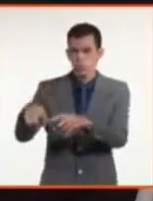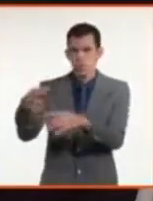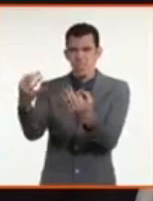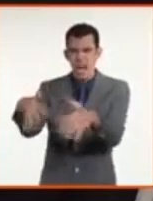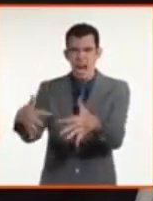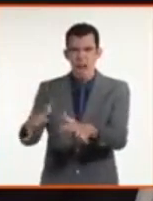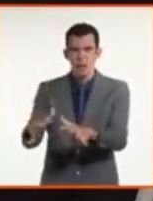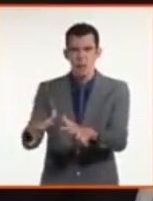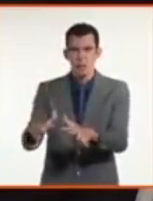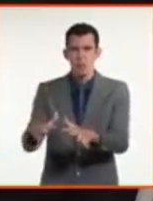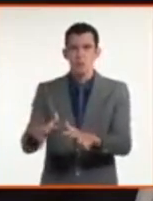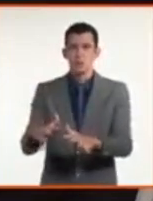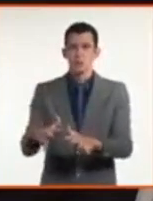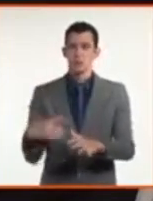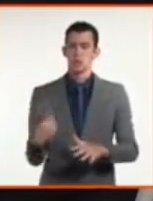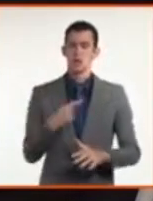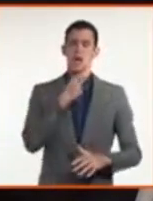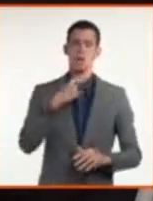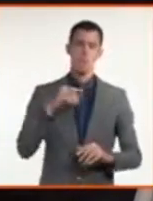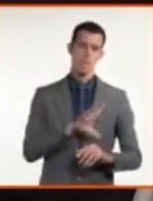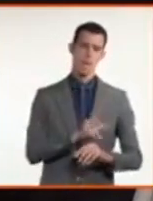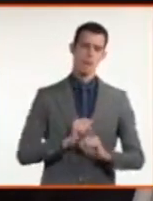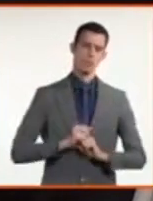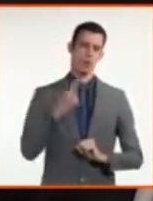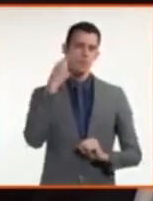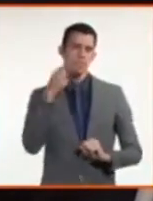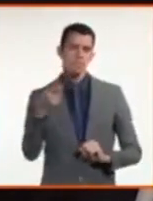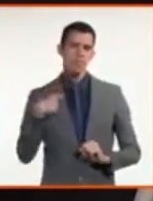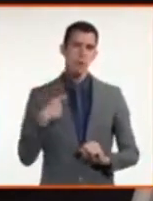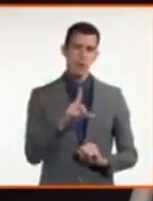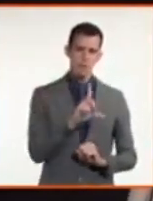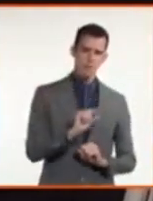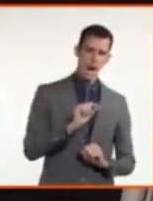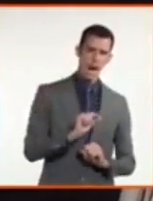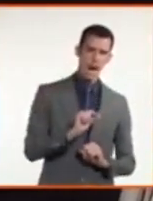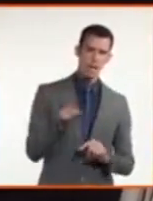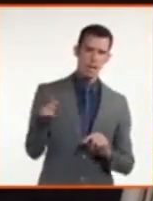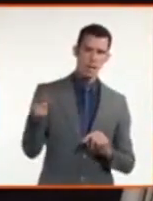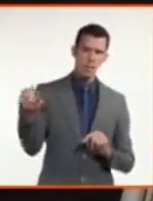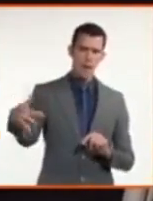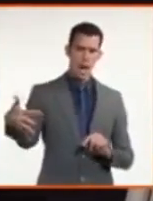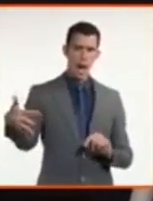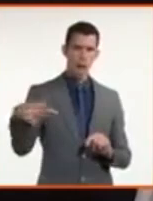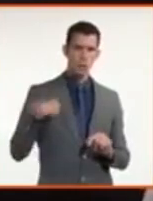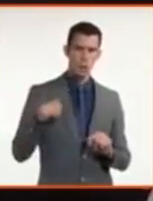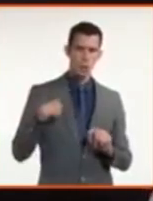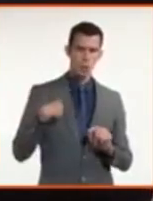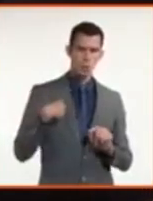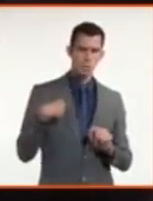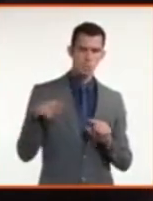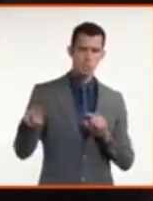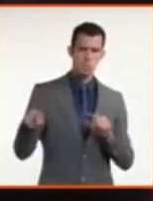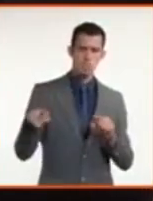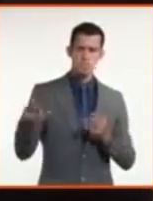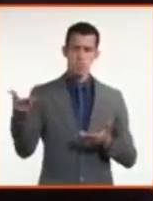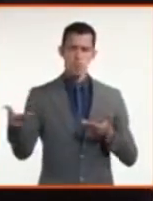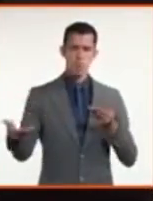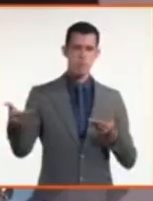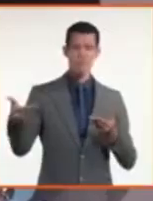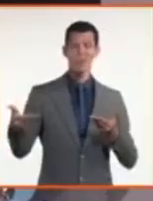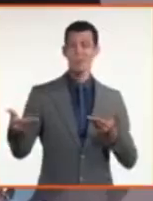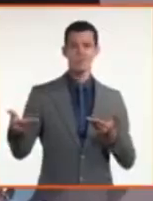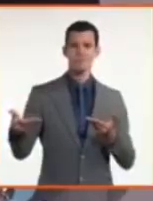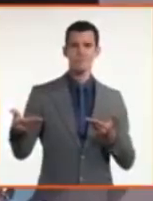lo que se hizo fue poner una valoración económica para ello claro nosotros